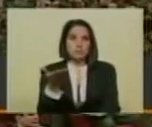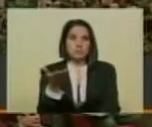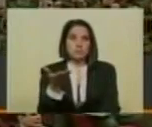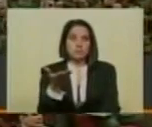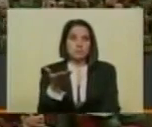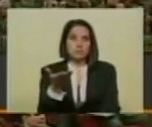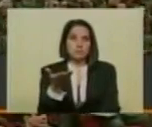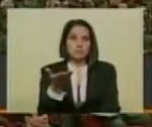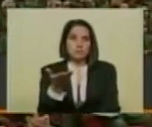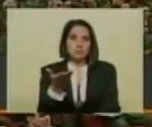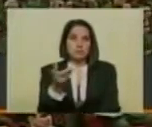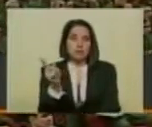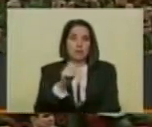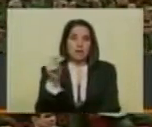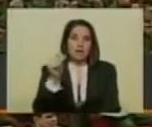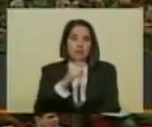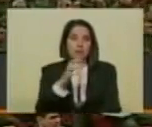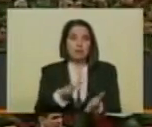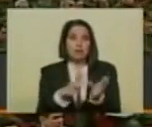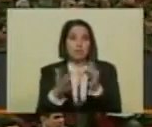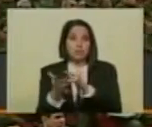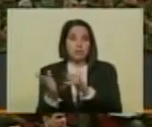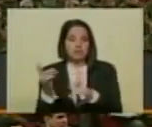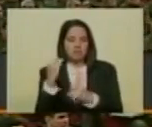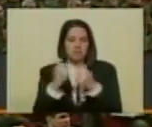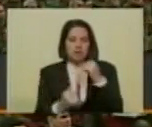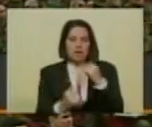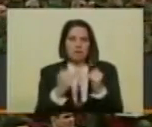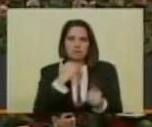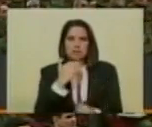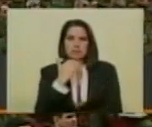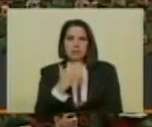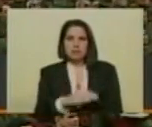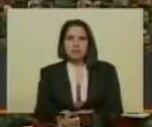que en el mes de abril, finales de abril,